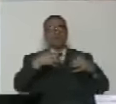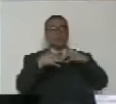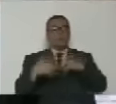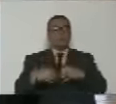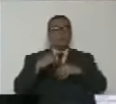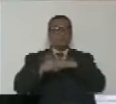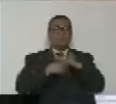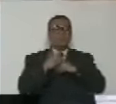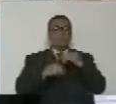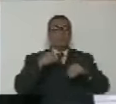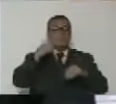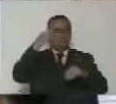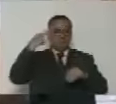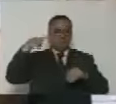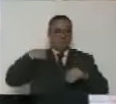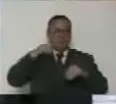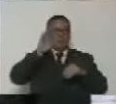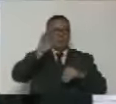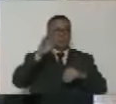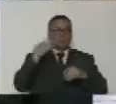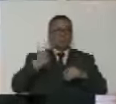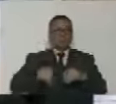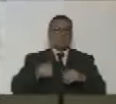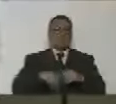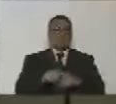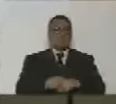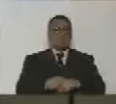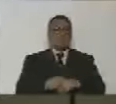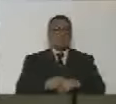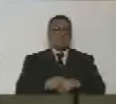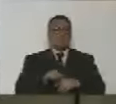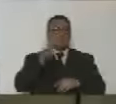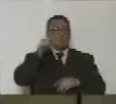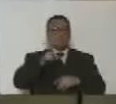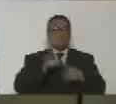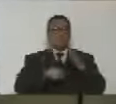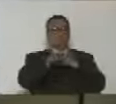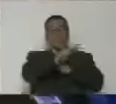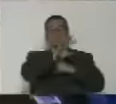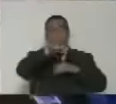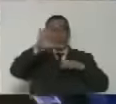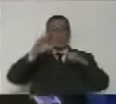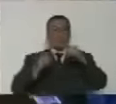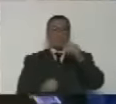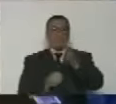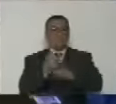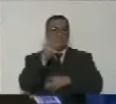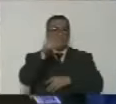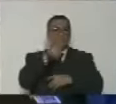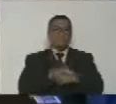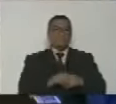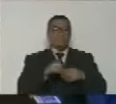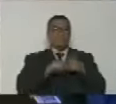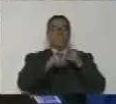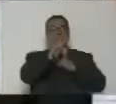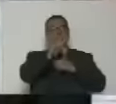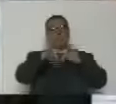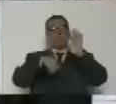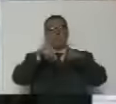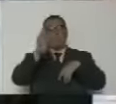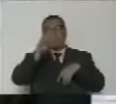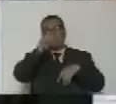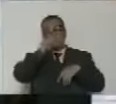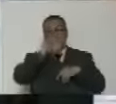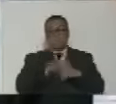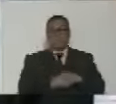y harán honrar a la patria argentina. Este 25 de mayo, estos 214